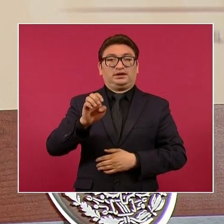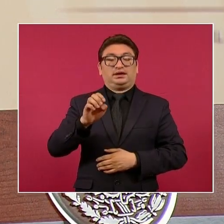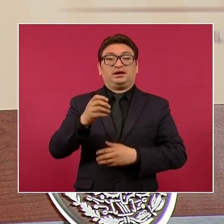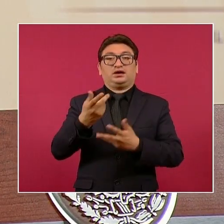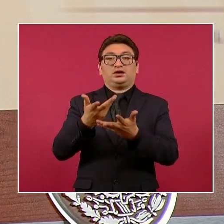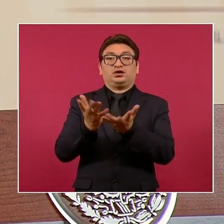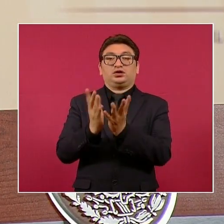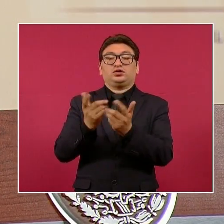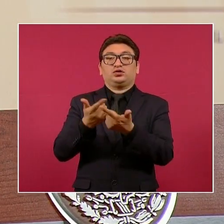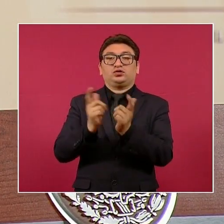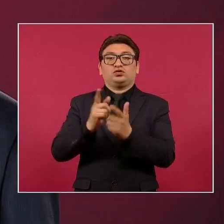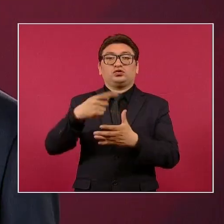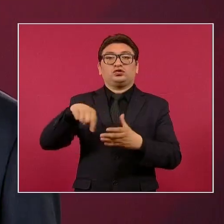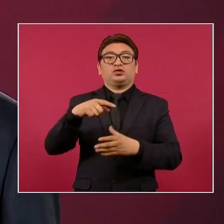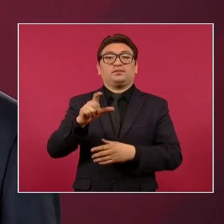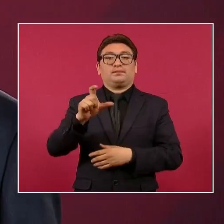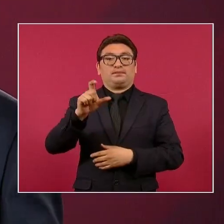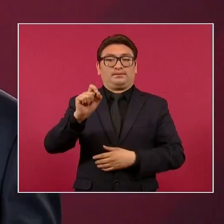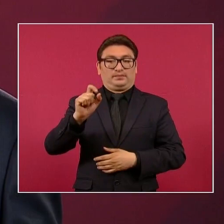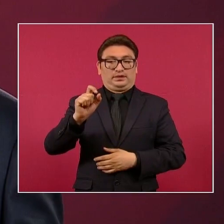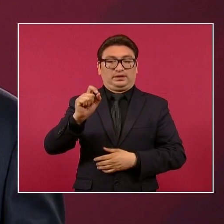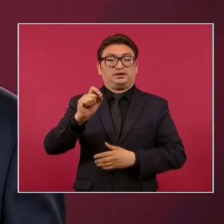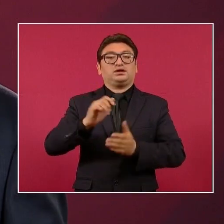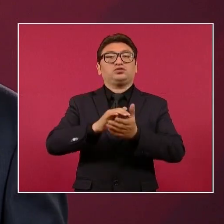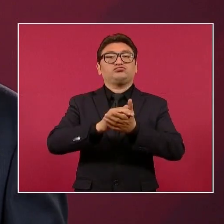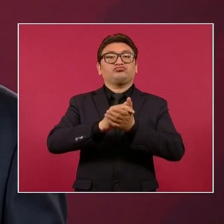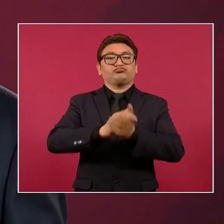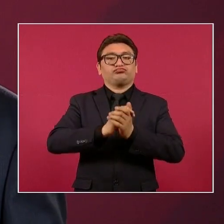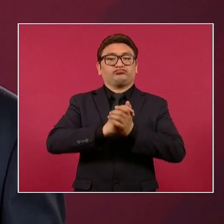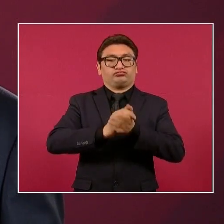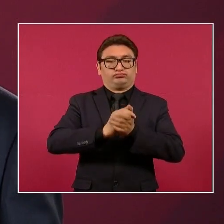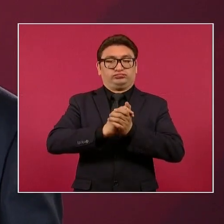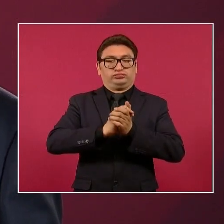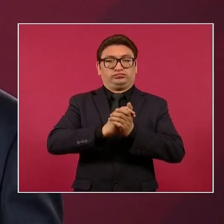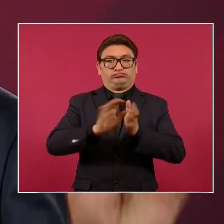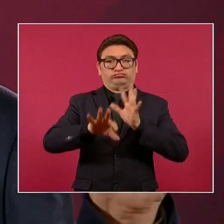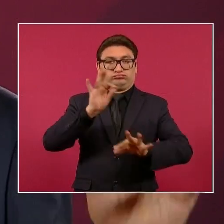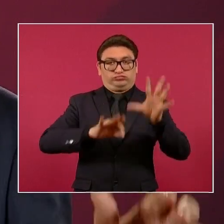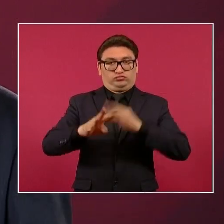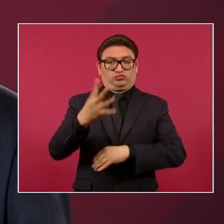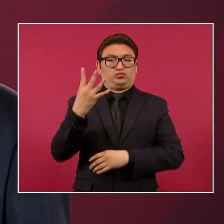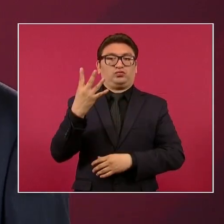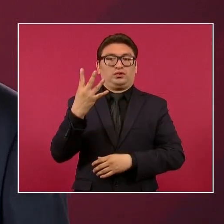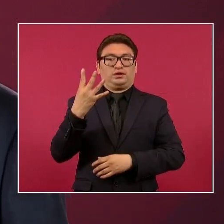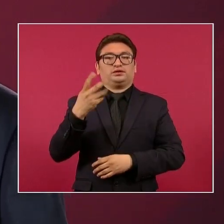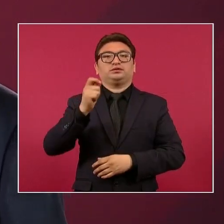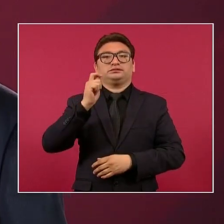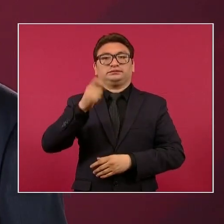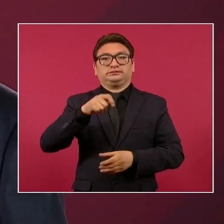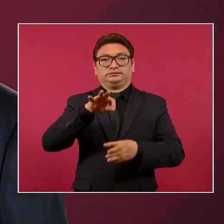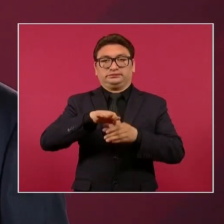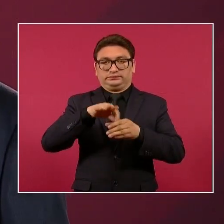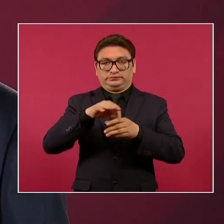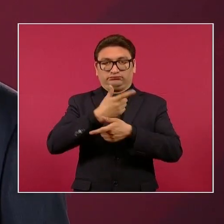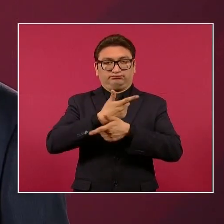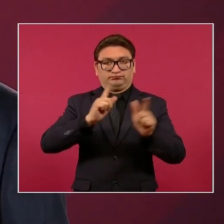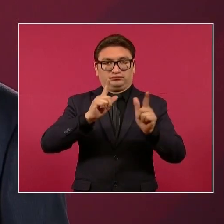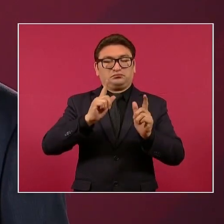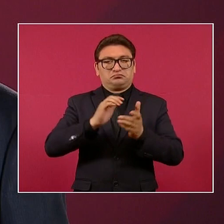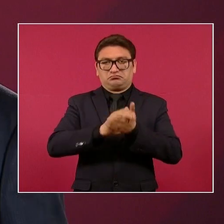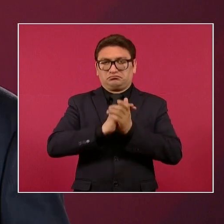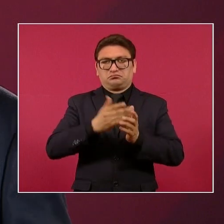20 y hubo un sorteo y de ahí salieron 4, y eso es democrático.